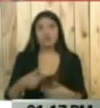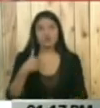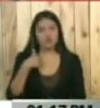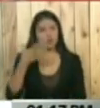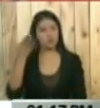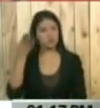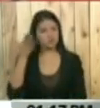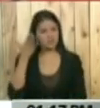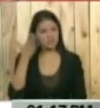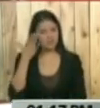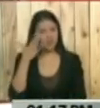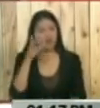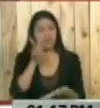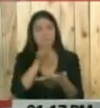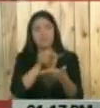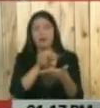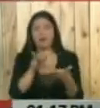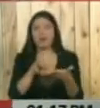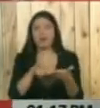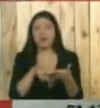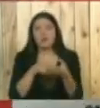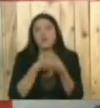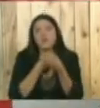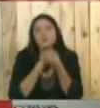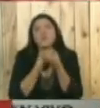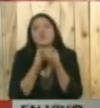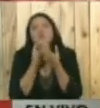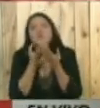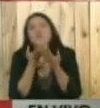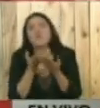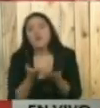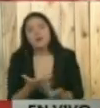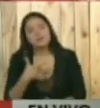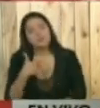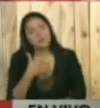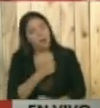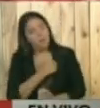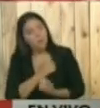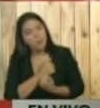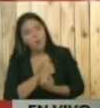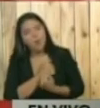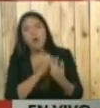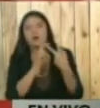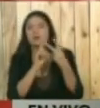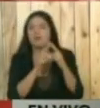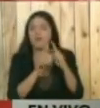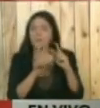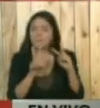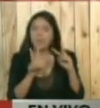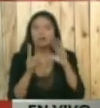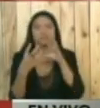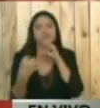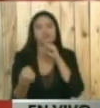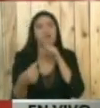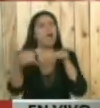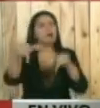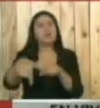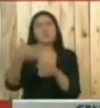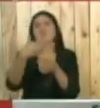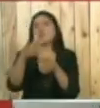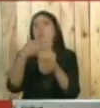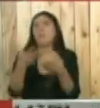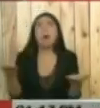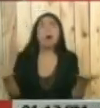salir. Más que leerla, va a transmitir su sentimiento de amor, de paz y de entendimiento. Aquí no importa el